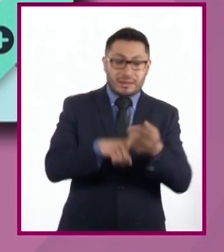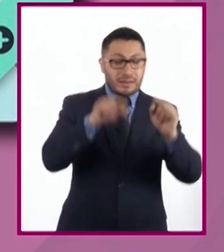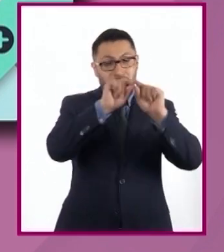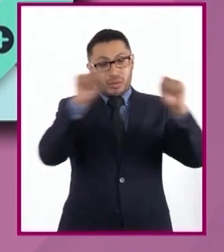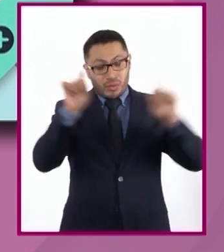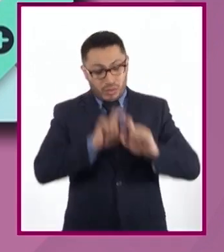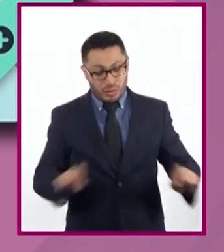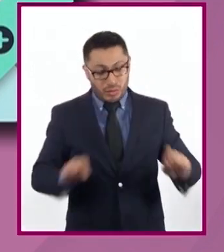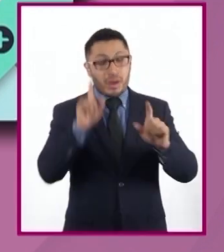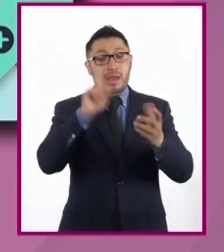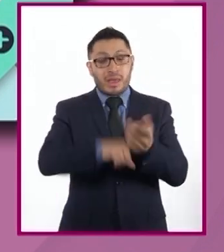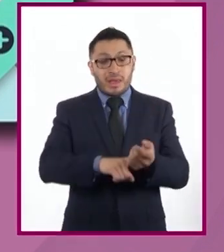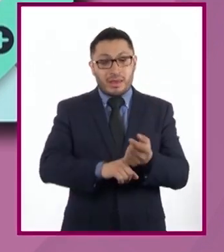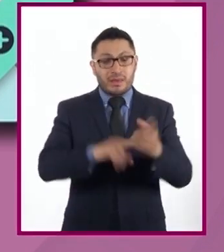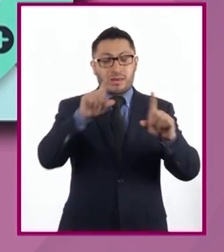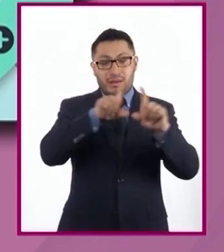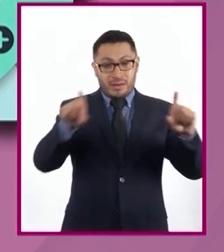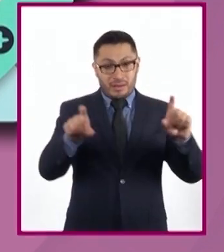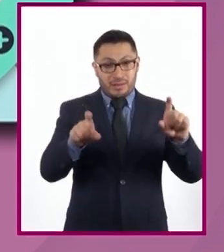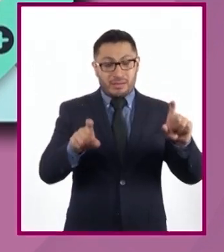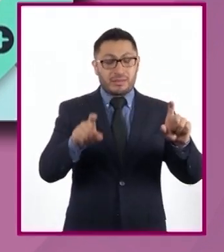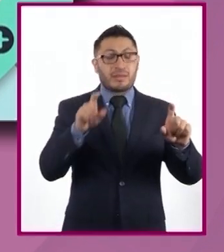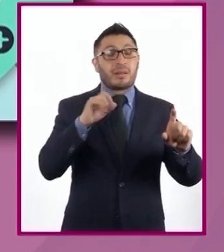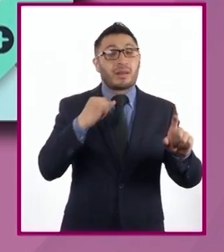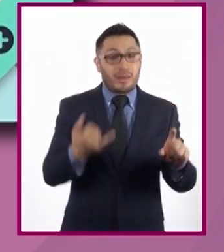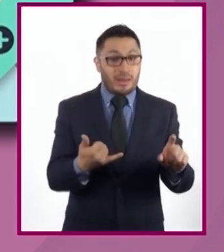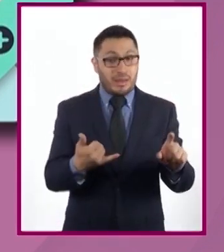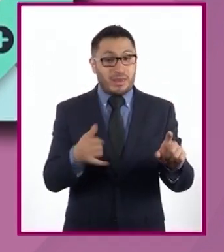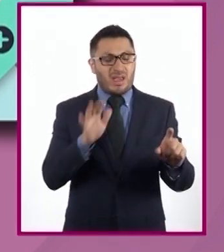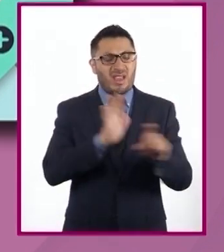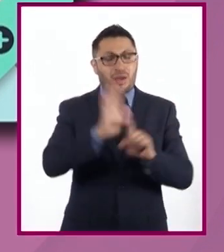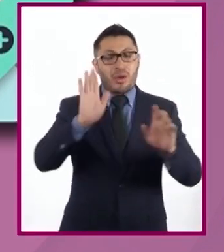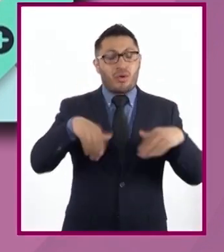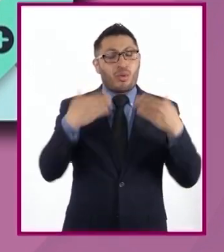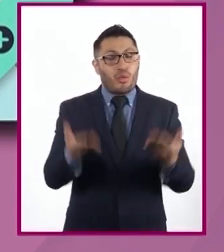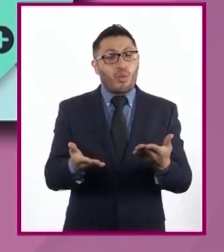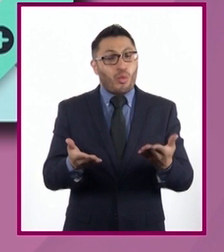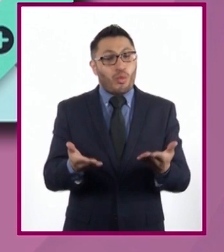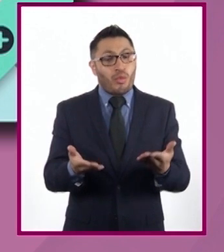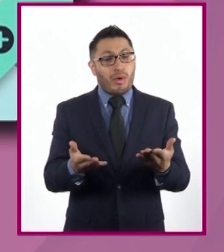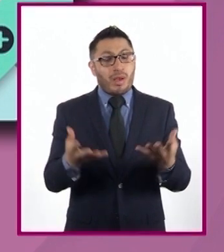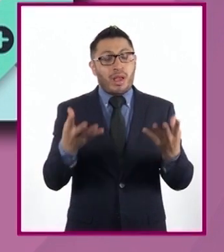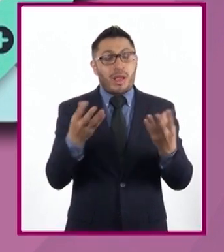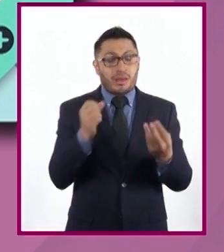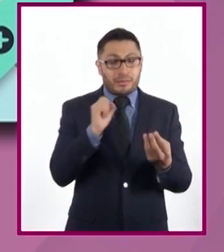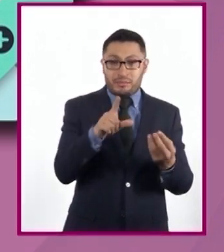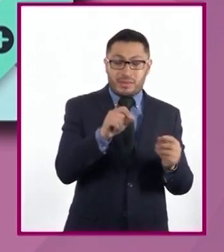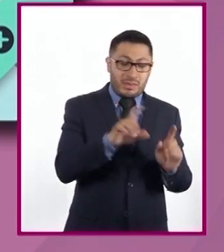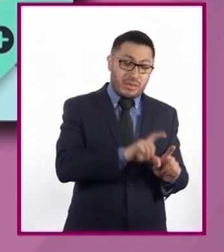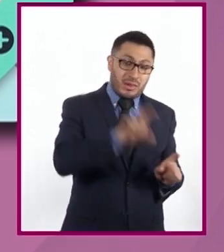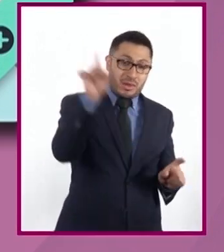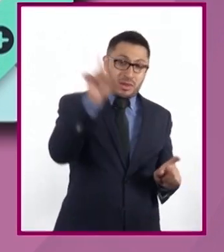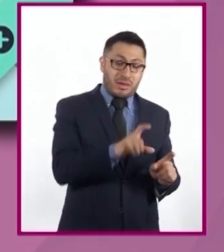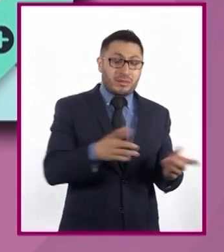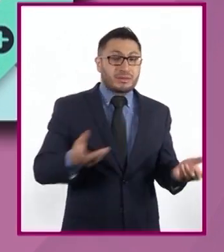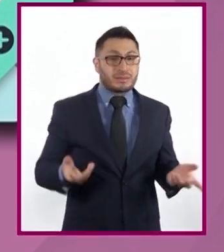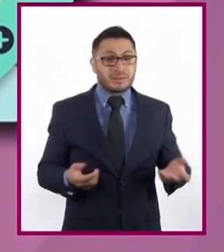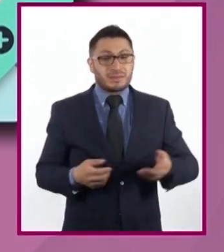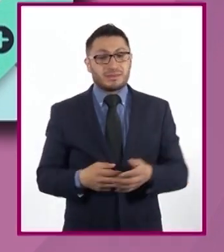paralelas. Este es el ángulo interno. ¿Y cuál es el ángulo externo que se encuentra de ese mismo lado de la